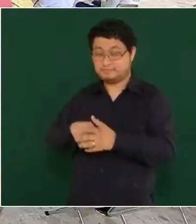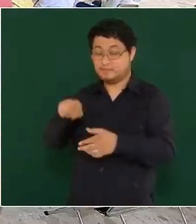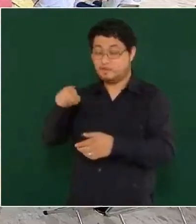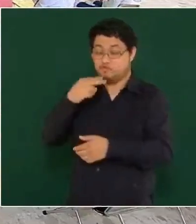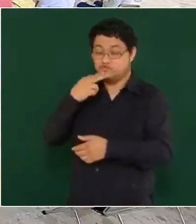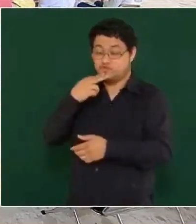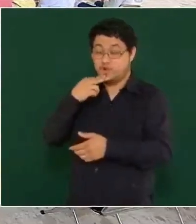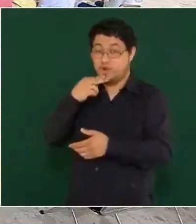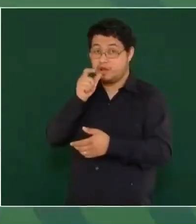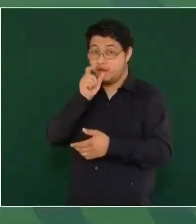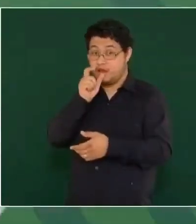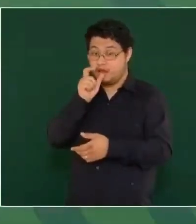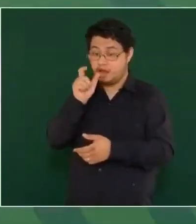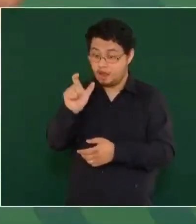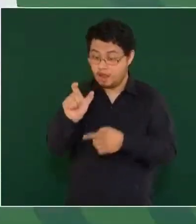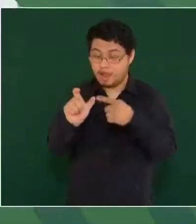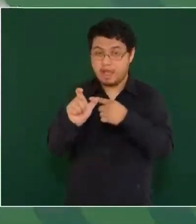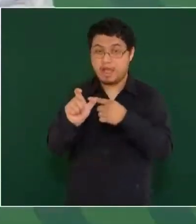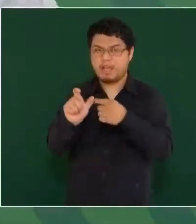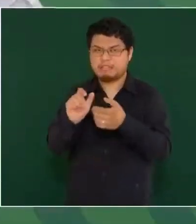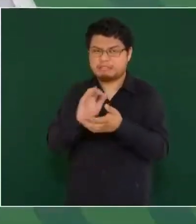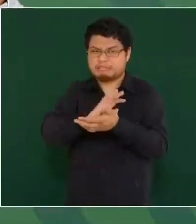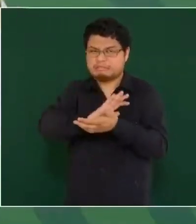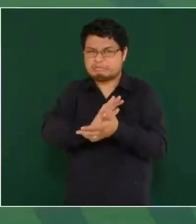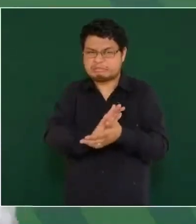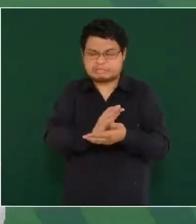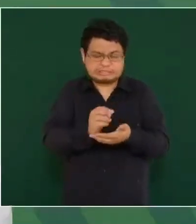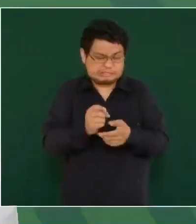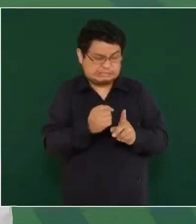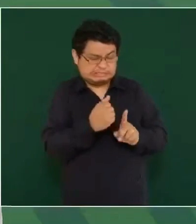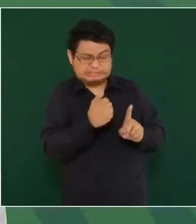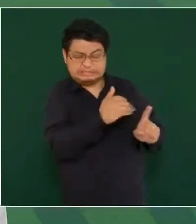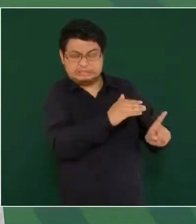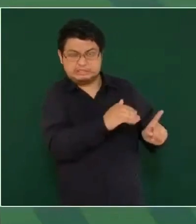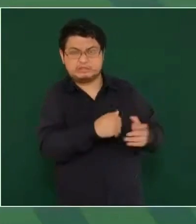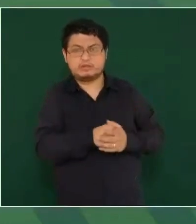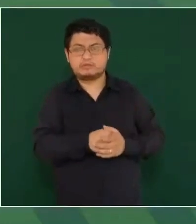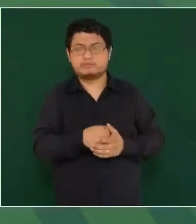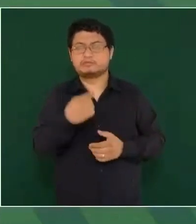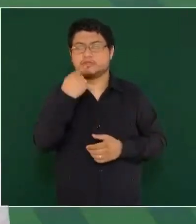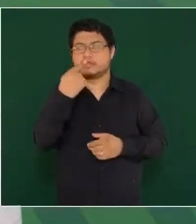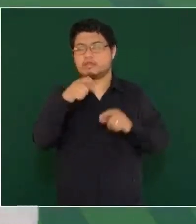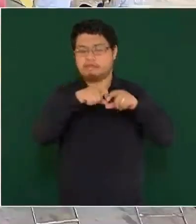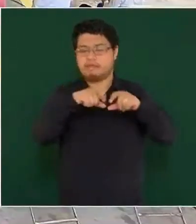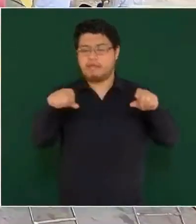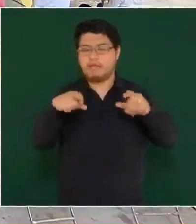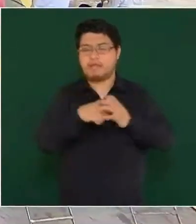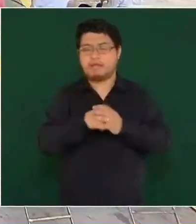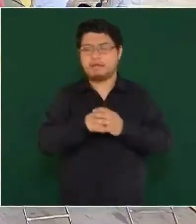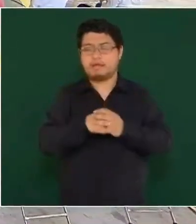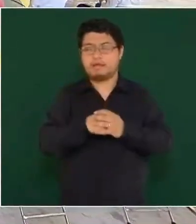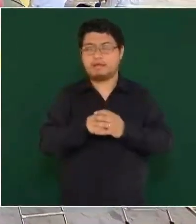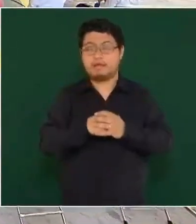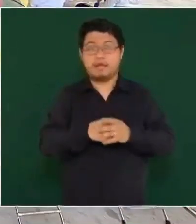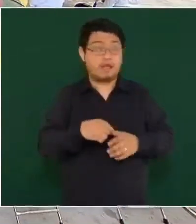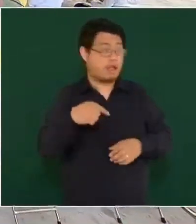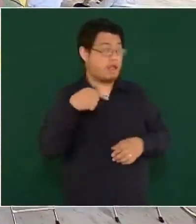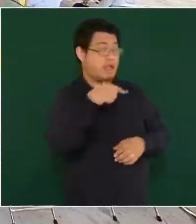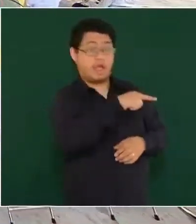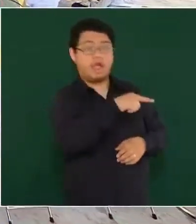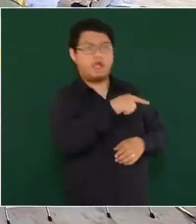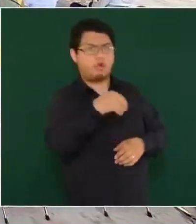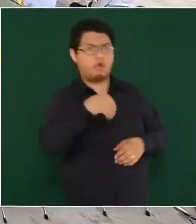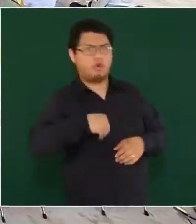racista esa de que no tiene la culpa el indio sino el que lo hace